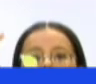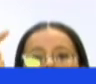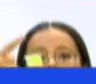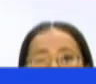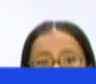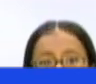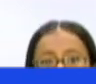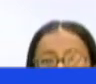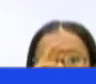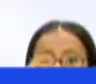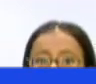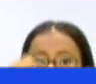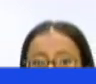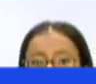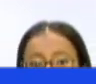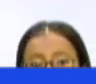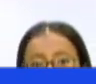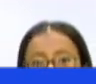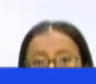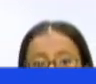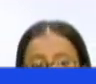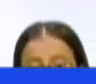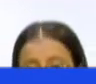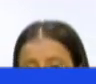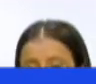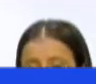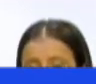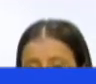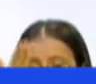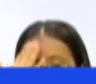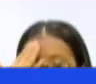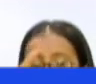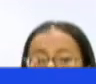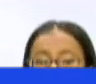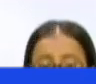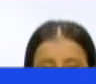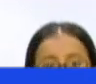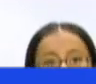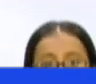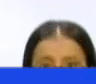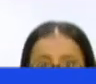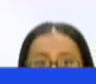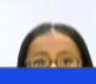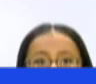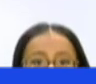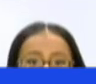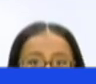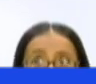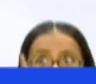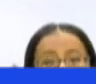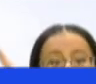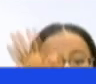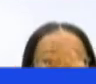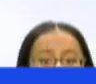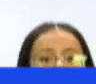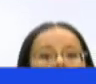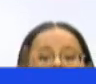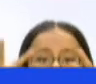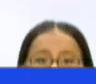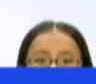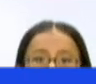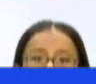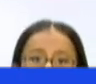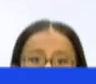a 30 años de cárcel tras declararse culpable. La Fiscalía de Estados Unidos presentó